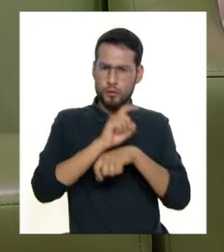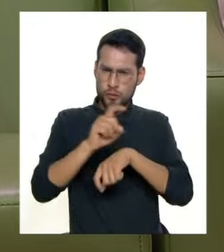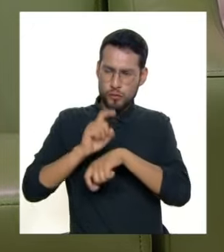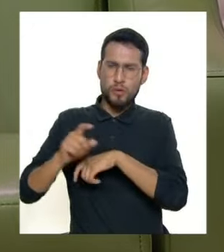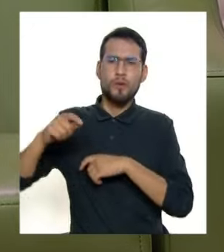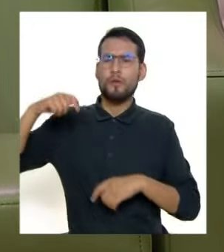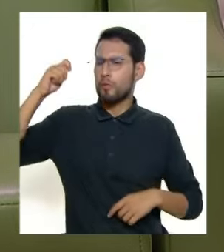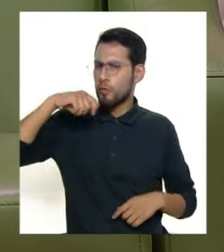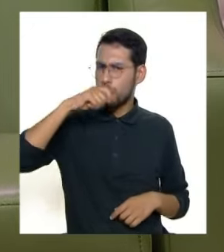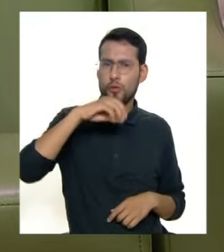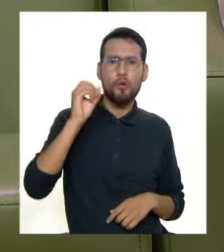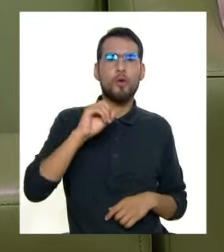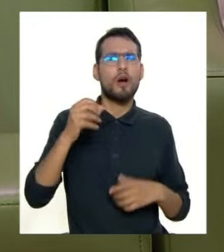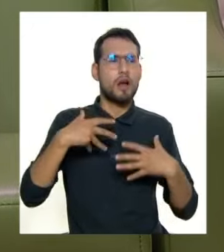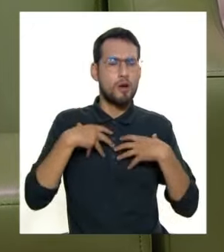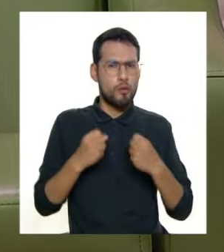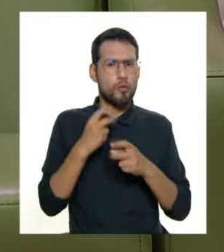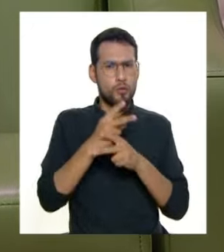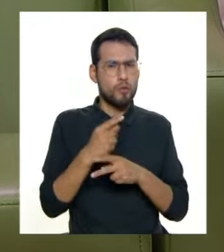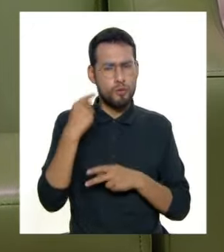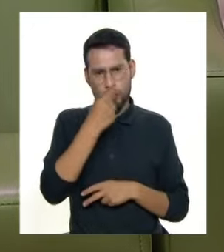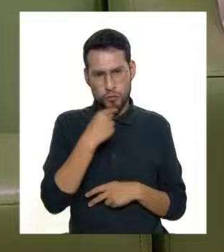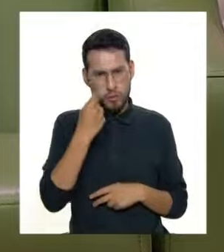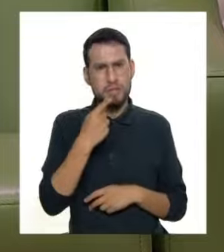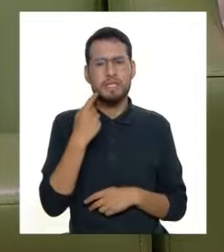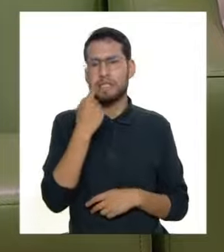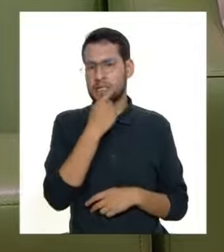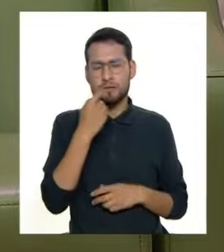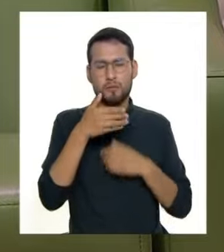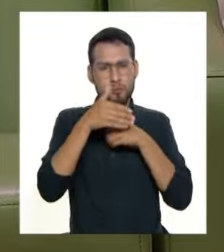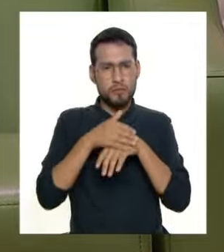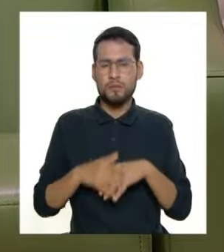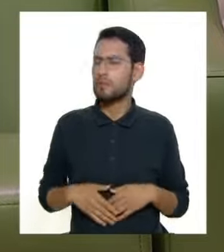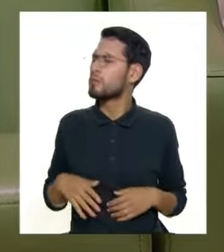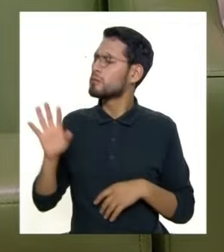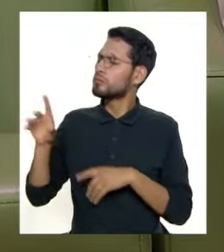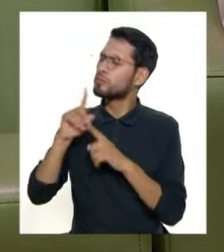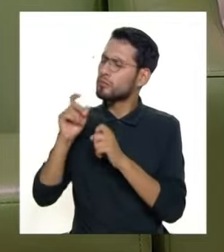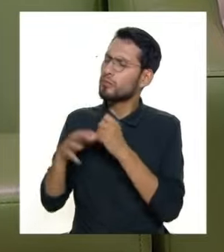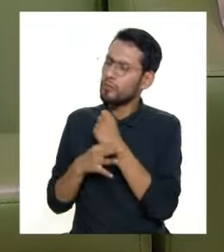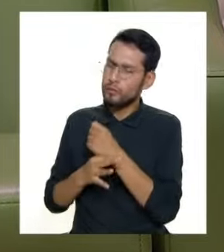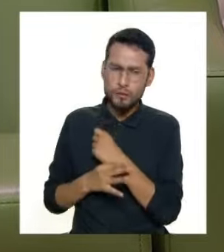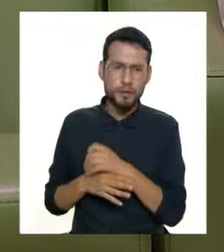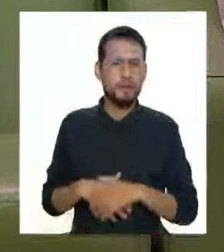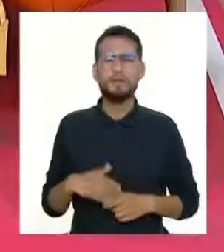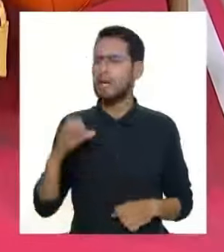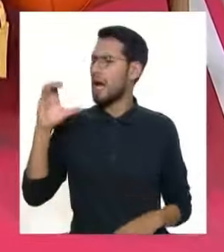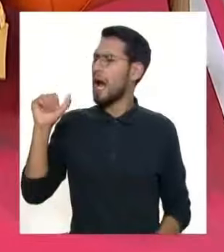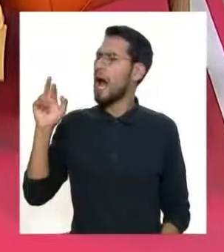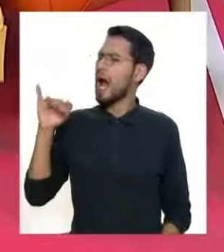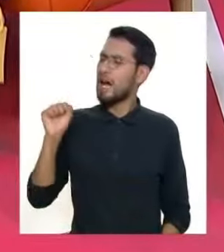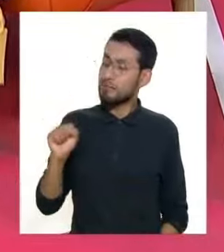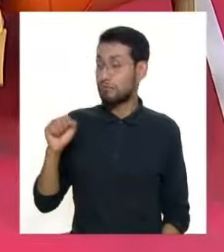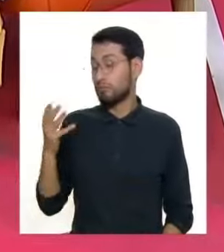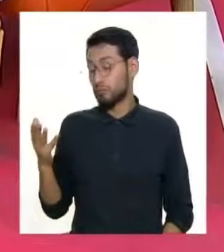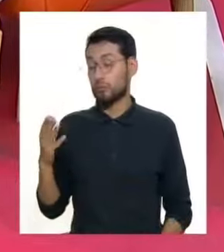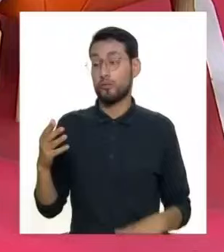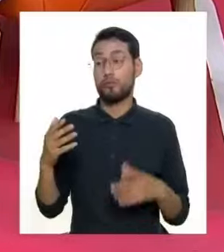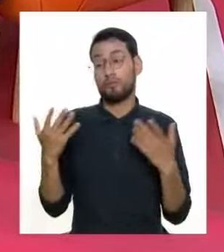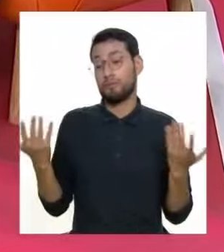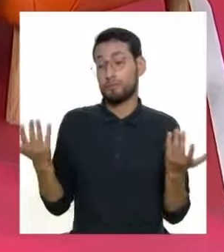de cepillado o el cuidado de su salud oral y de sus dientes y encías, ¿no? Una consulta, doctor. Dime, Nicolás. Las caries, por ejemplo, ¿se